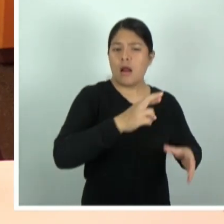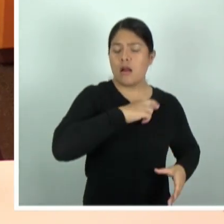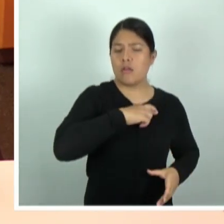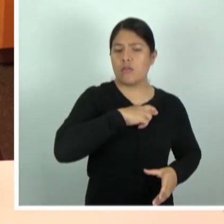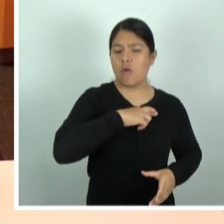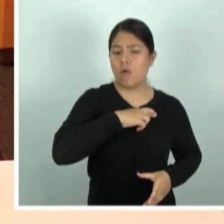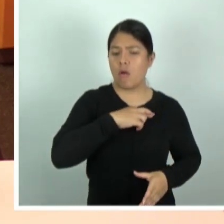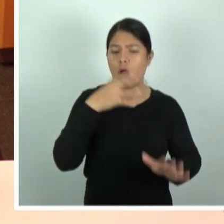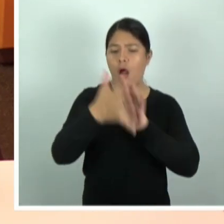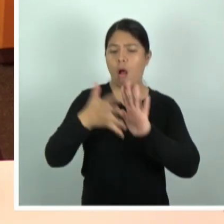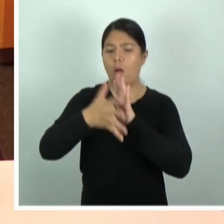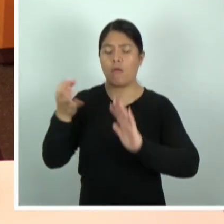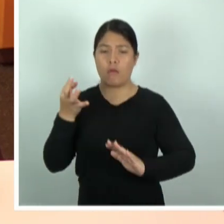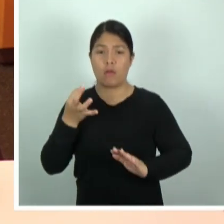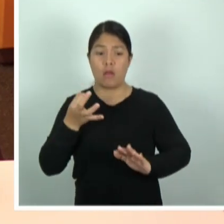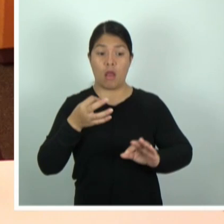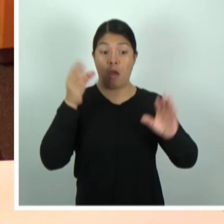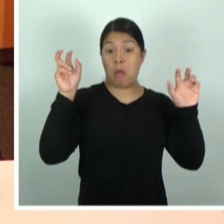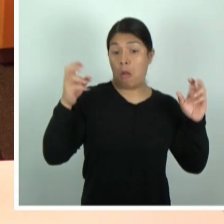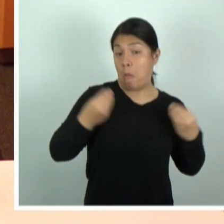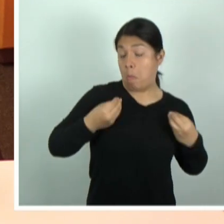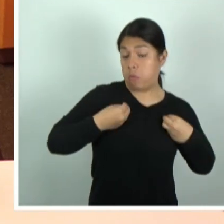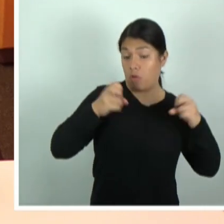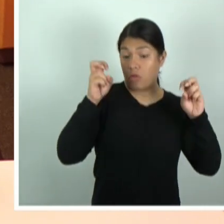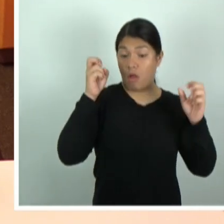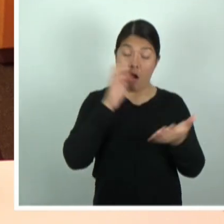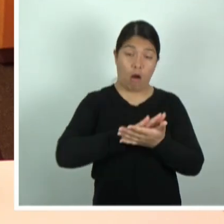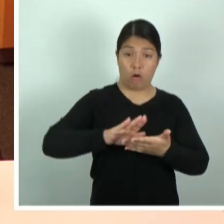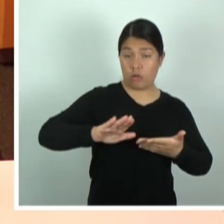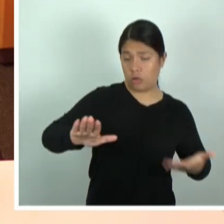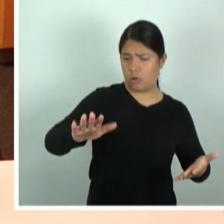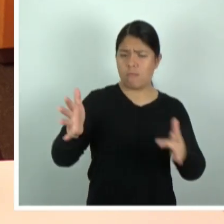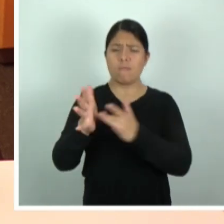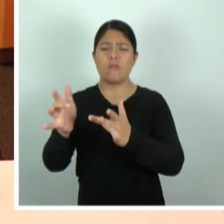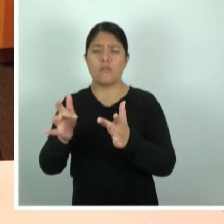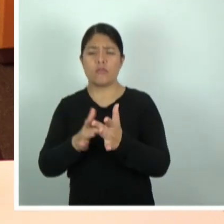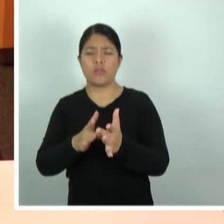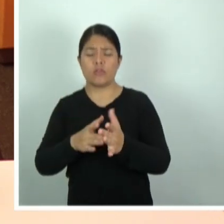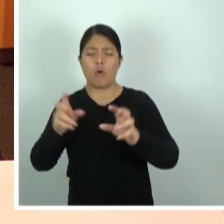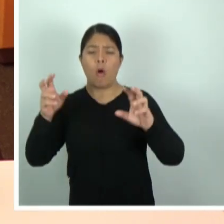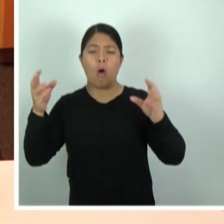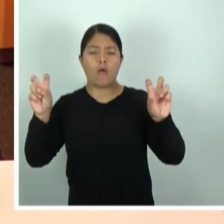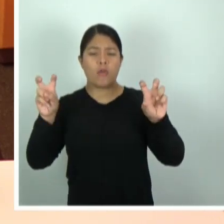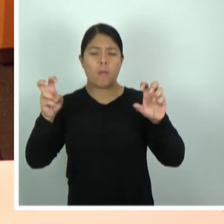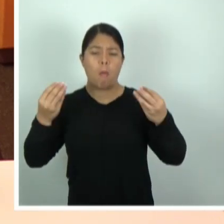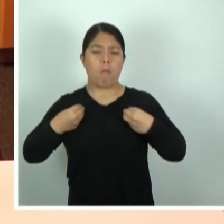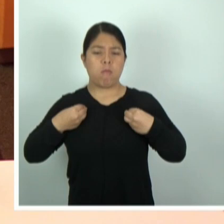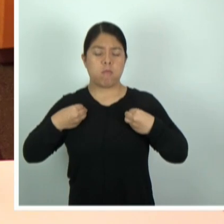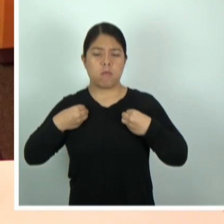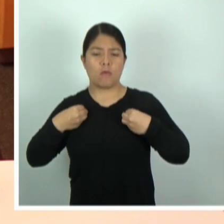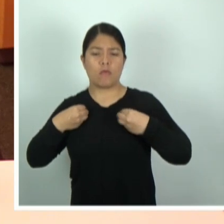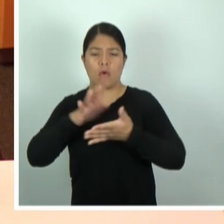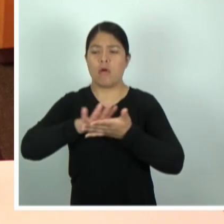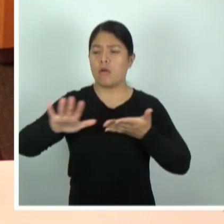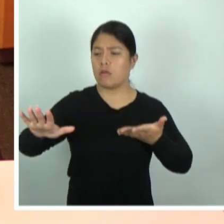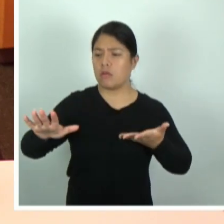pero Jesucristo no habló de la vida eterna como de algo que viene, sino como algo que se recibe